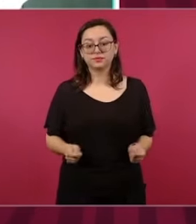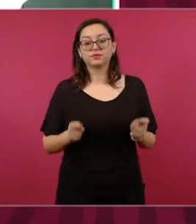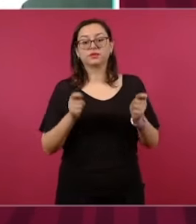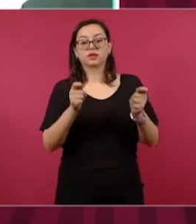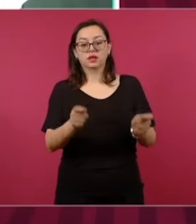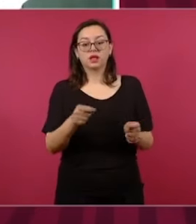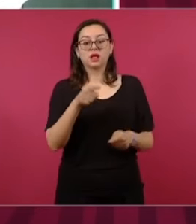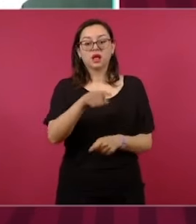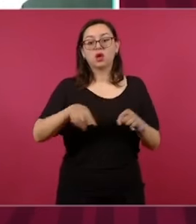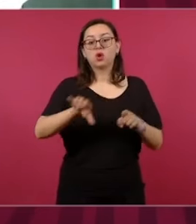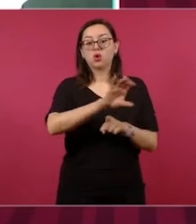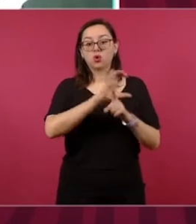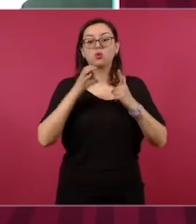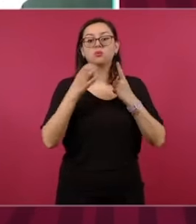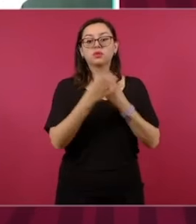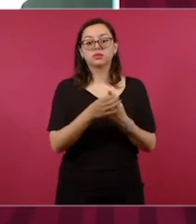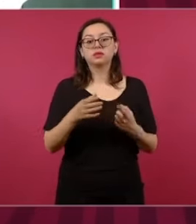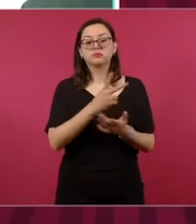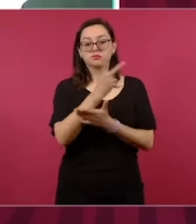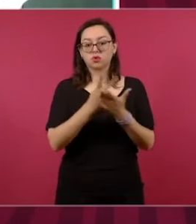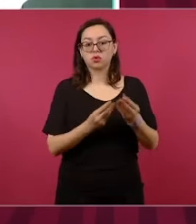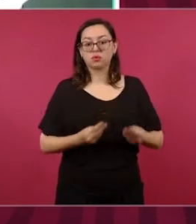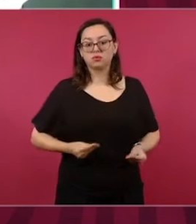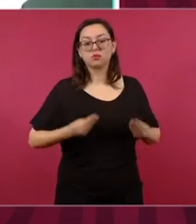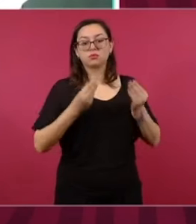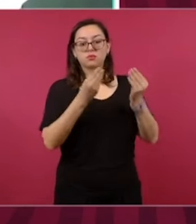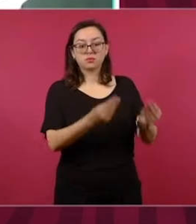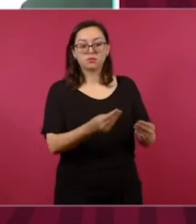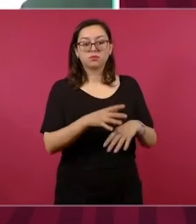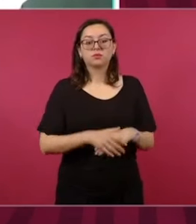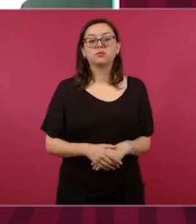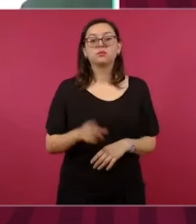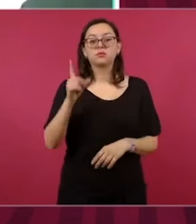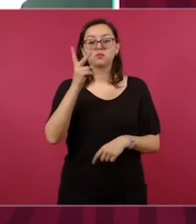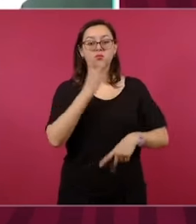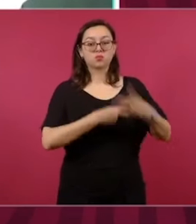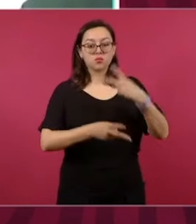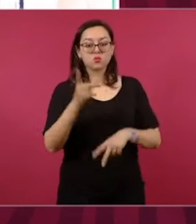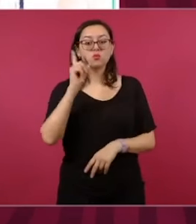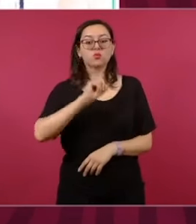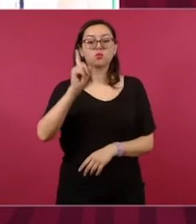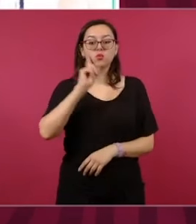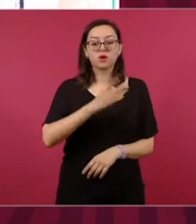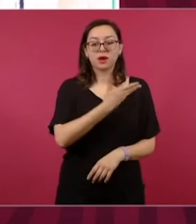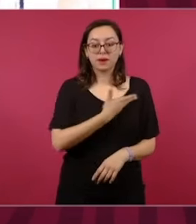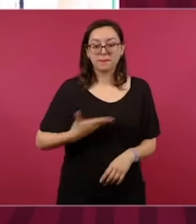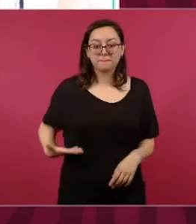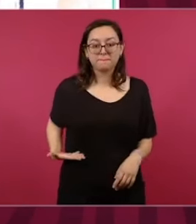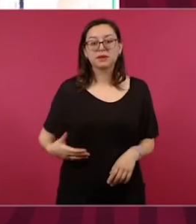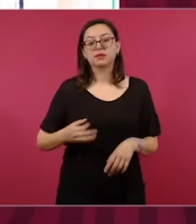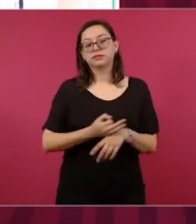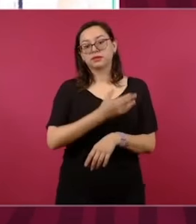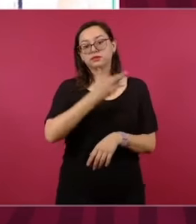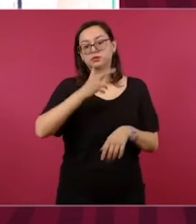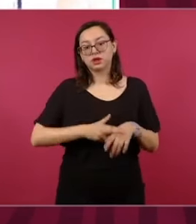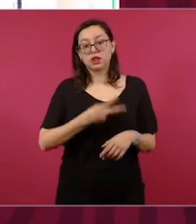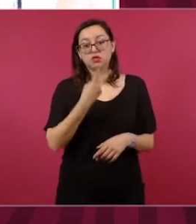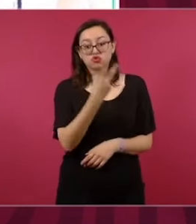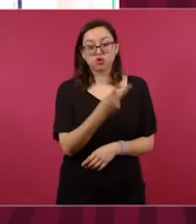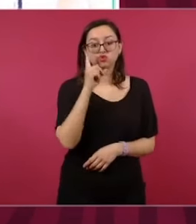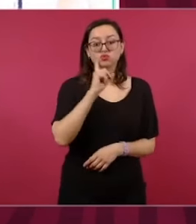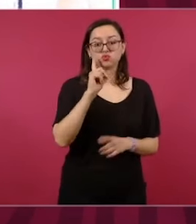al comité local del programa. Está nuestra presidenta del comité y nuestra tesorera, ambas pues mujeres